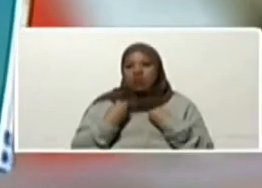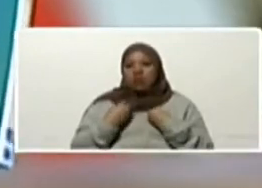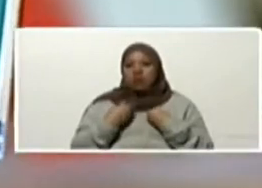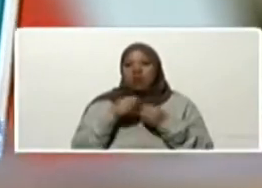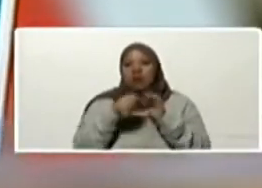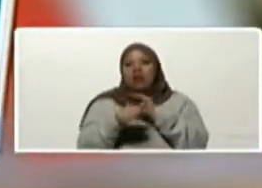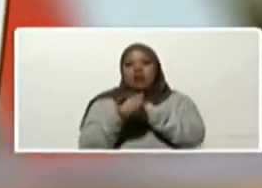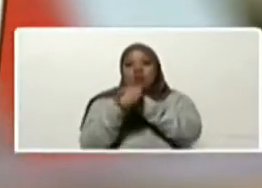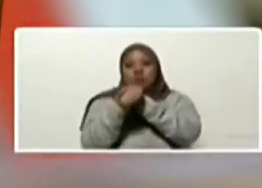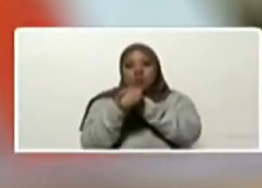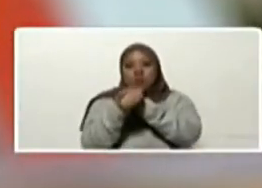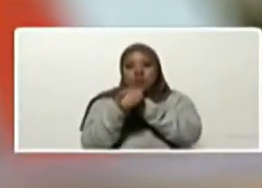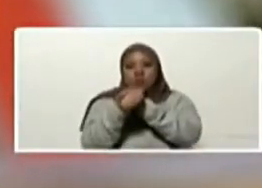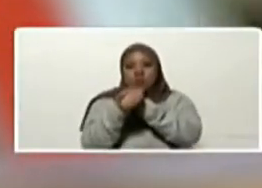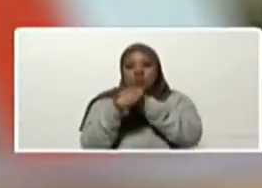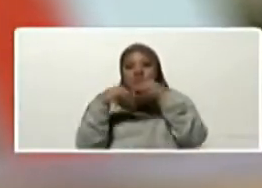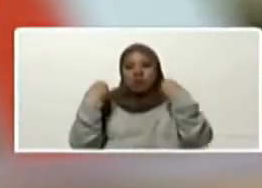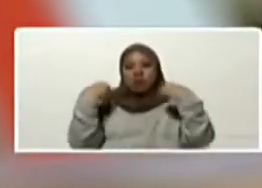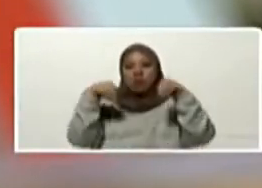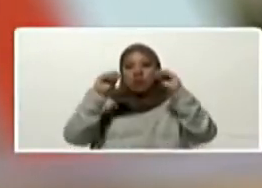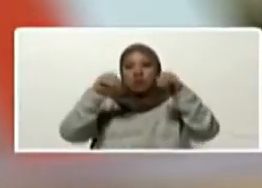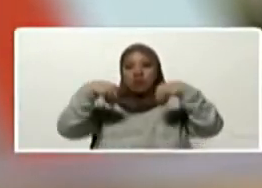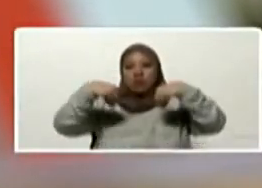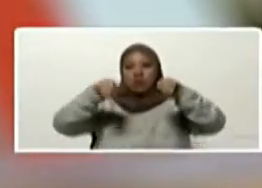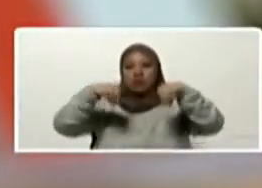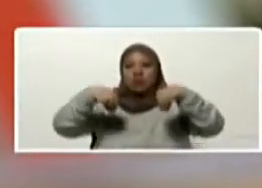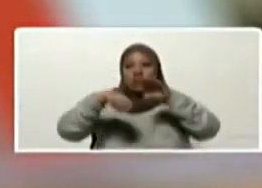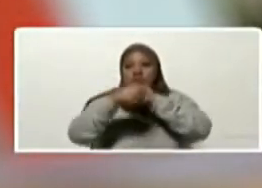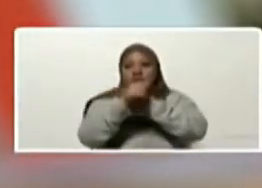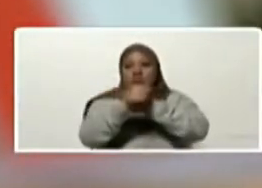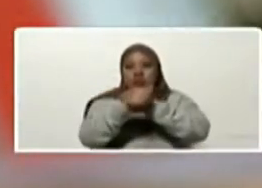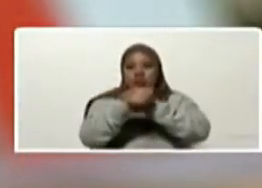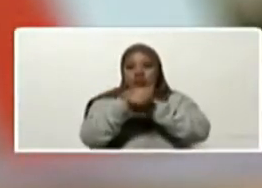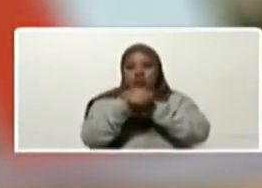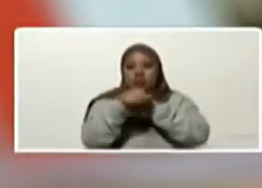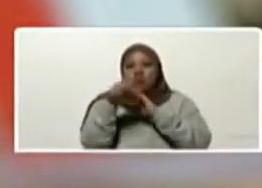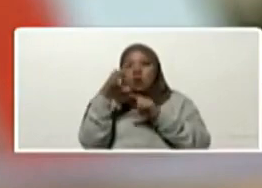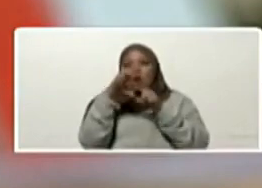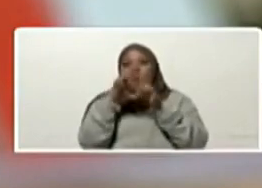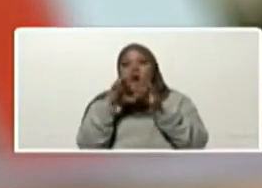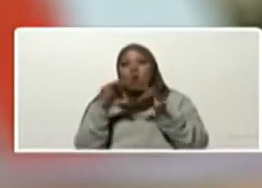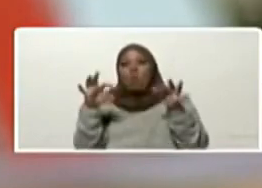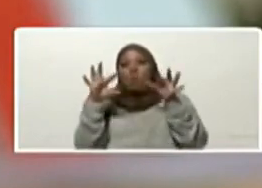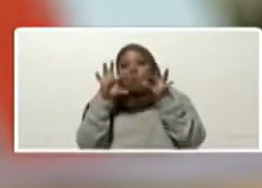tortuga. ¿Te das cuenta, Yelitza? Con estos cuentos